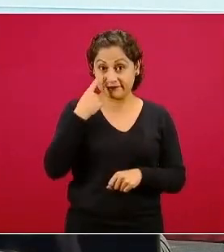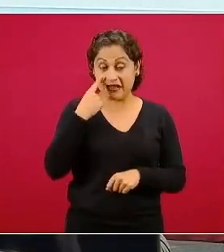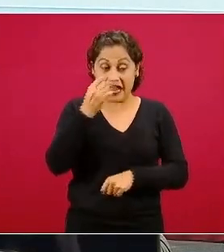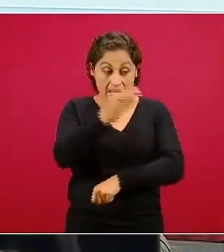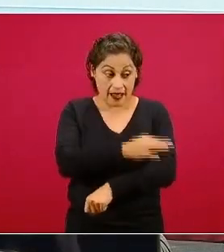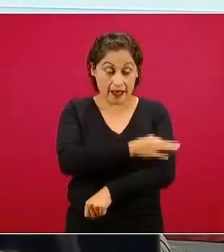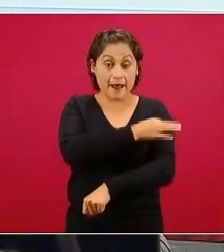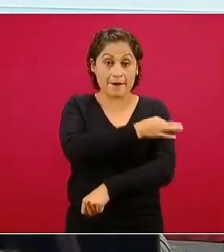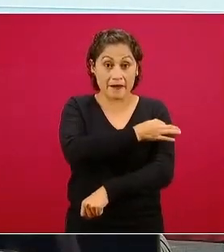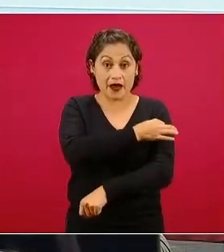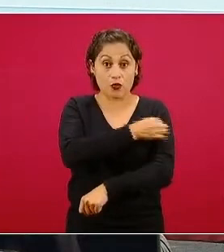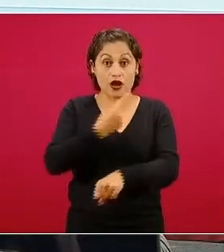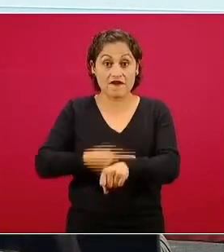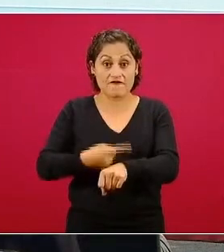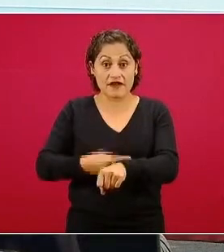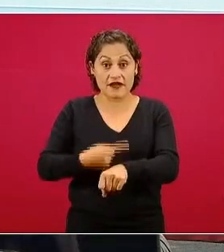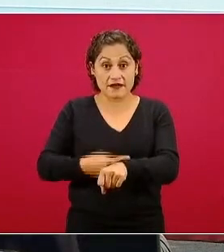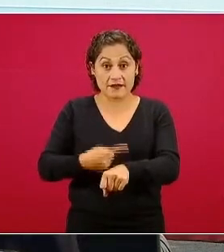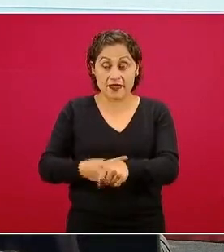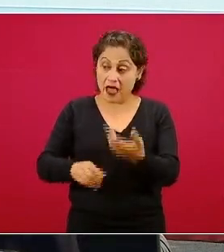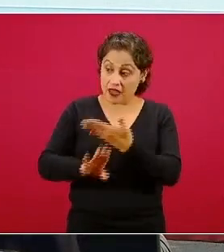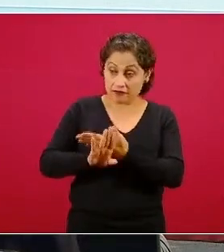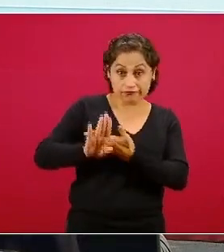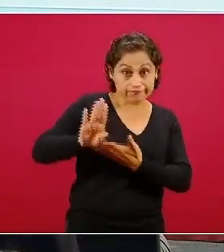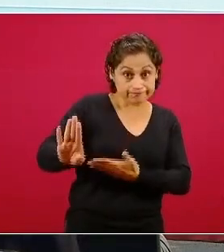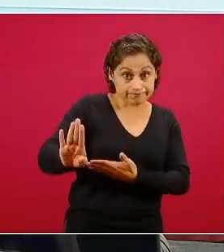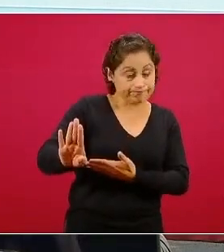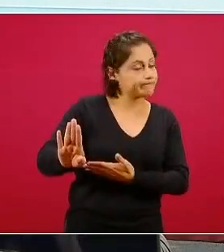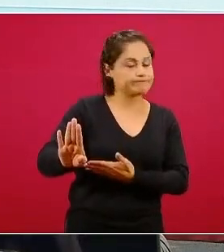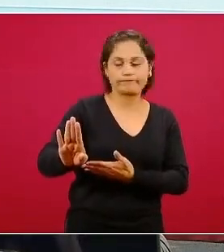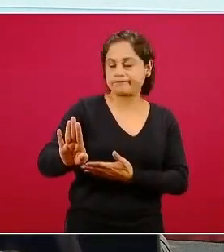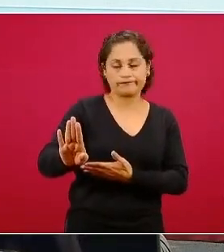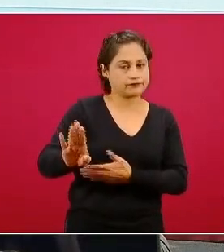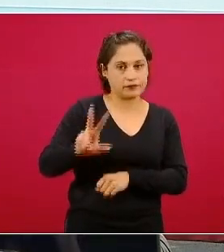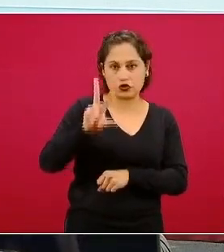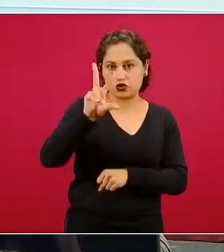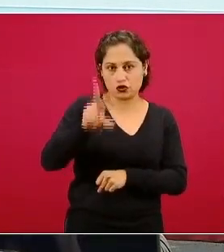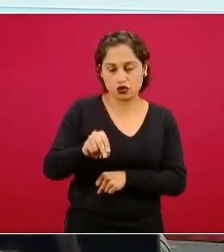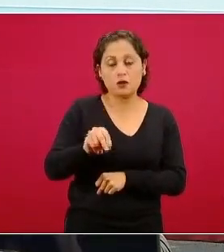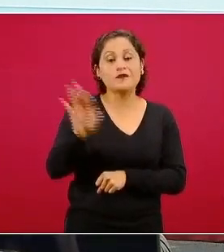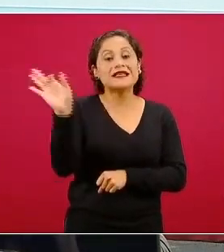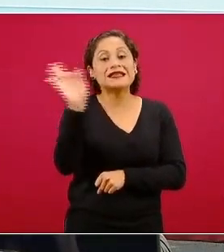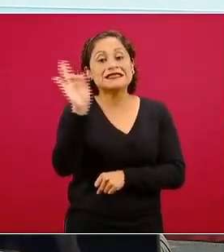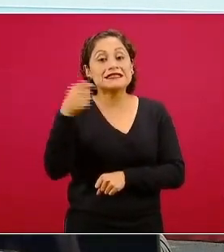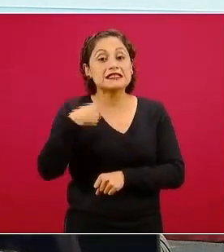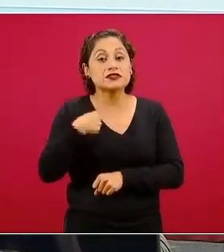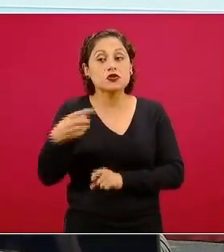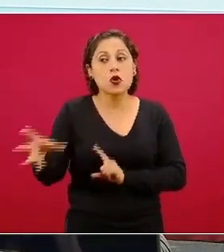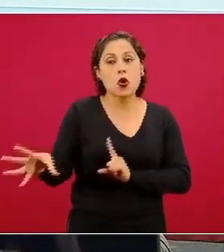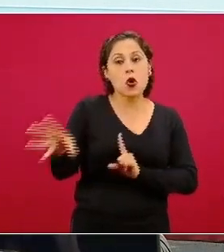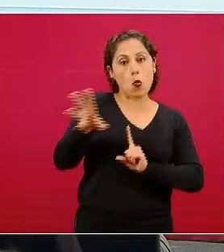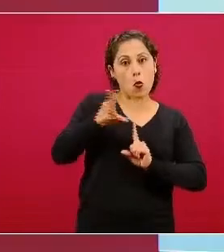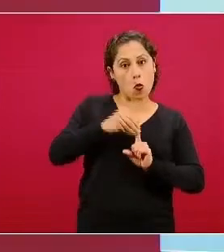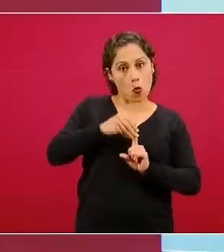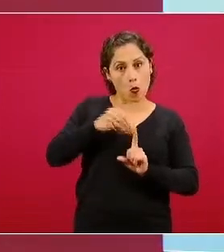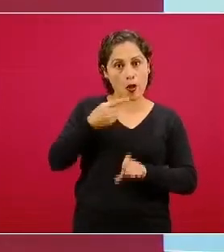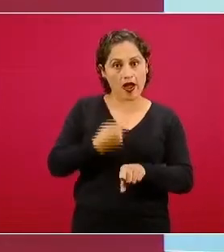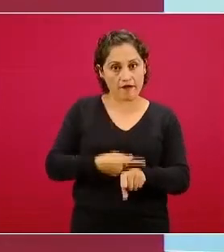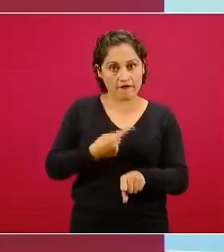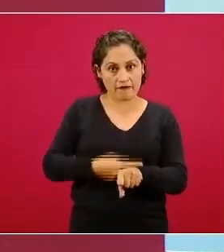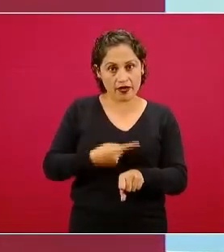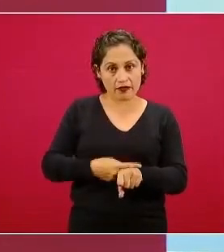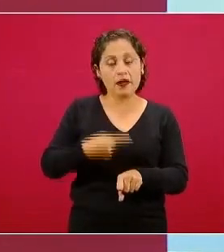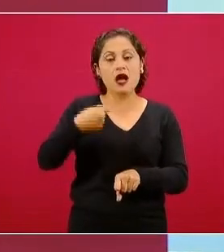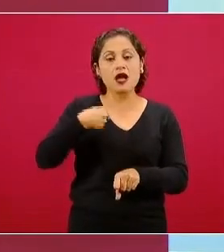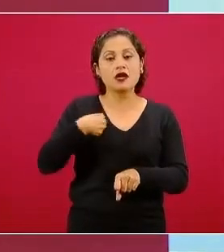enfermedad. La vacuna es para que si una vez que me enferme, tengo mayor probabilidad de ser caso grave y